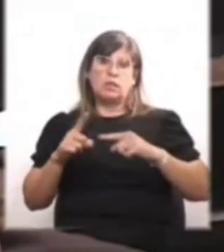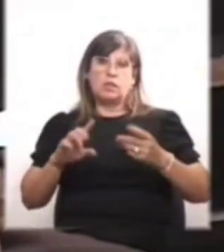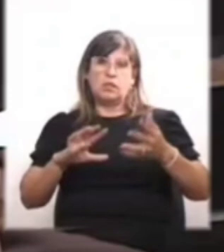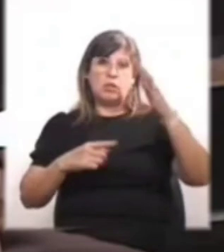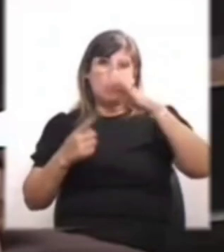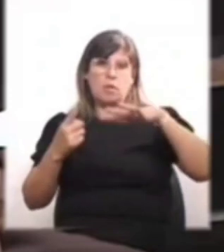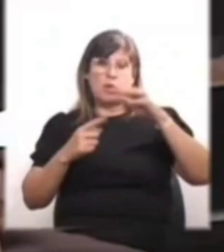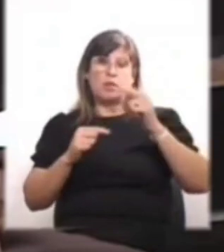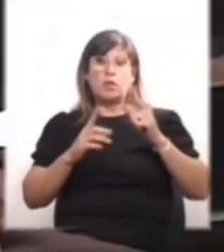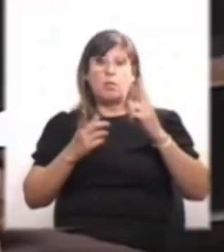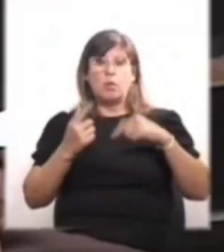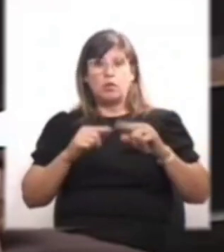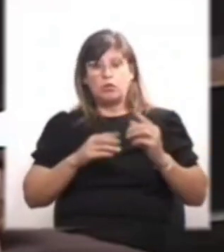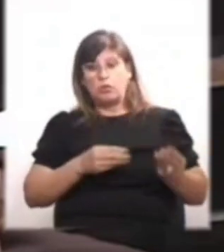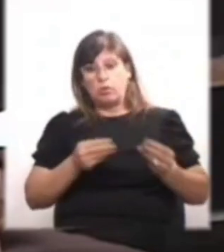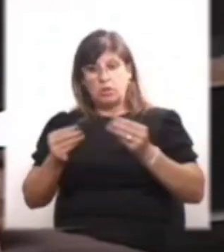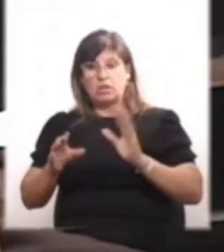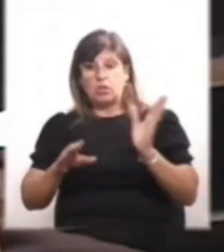todas esas competencias.